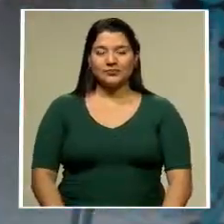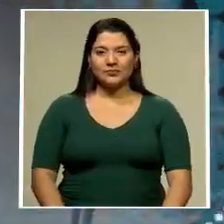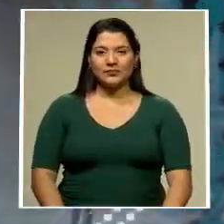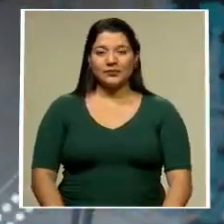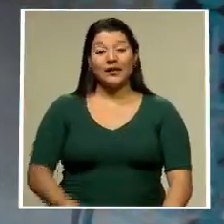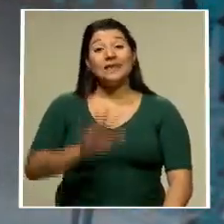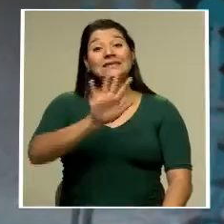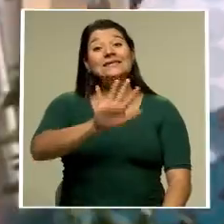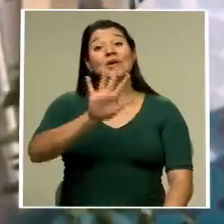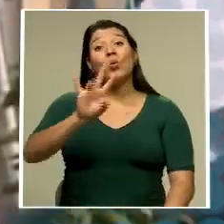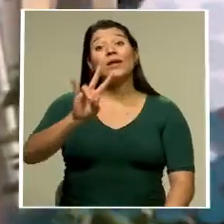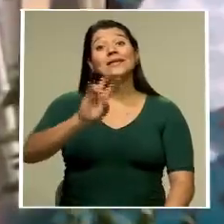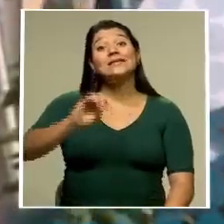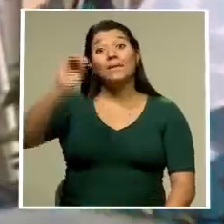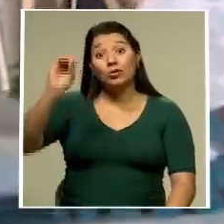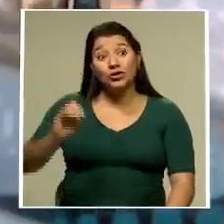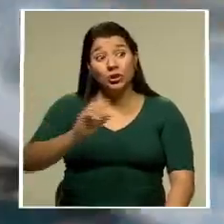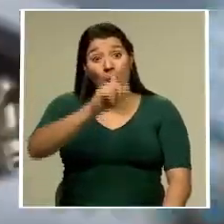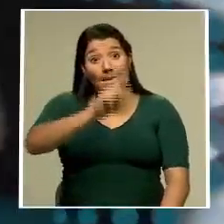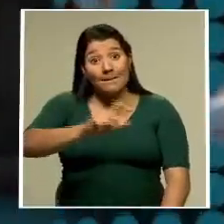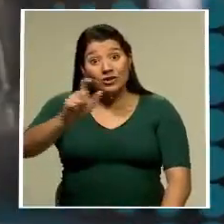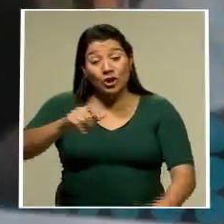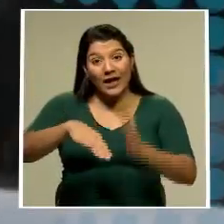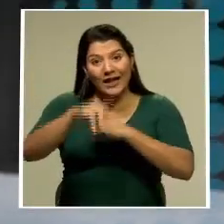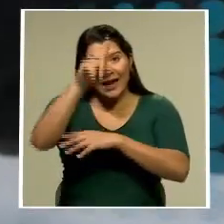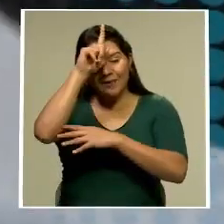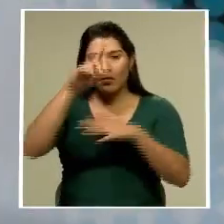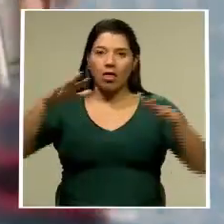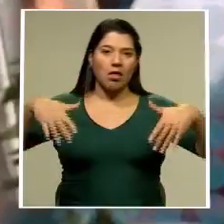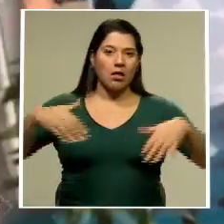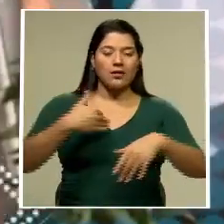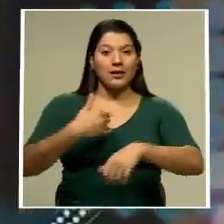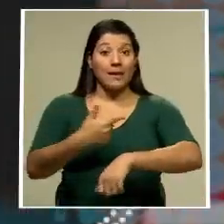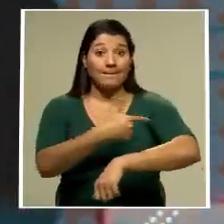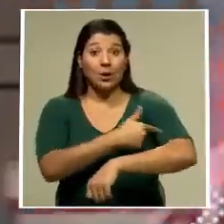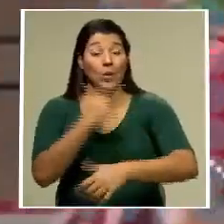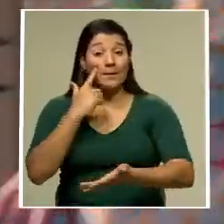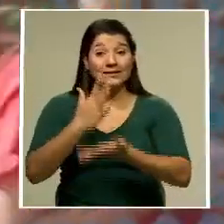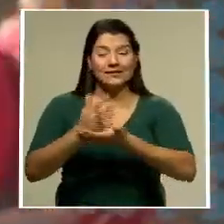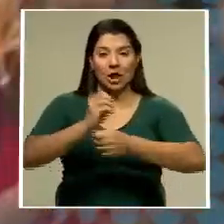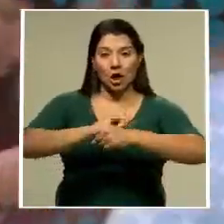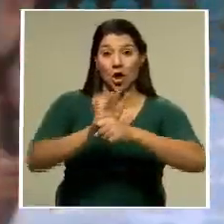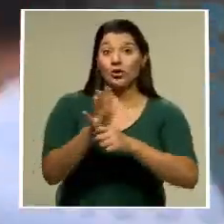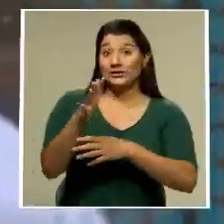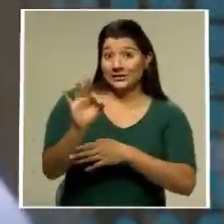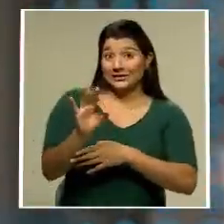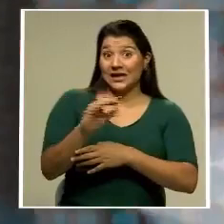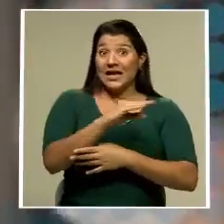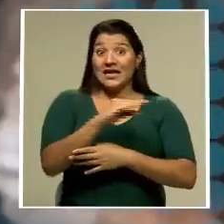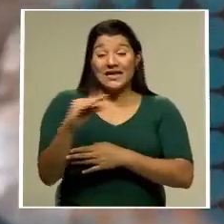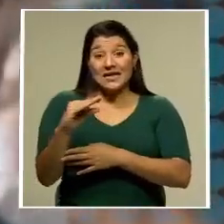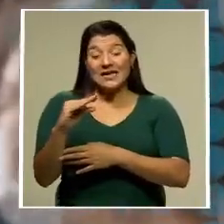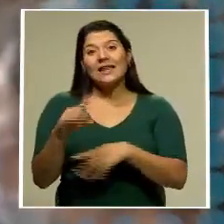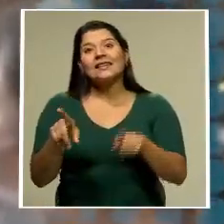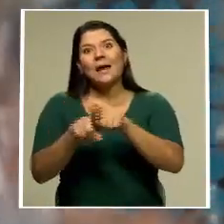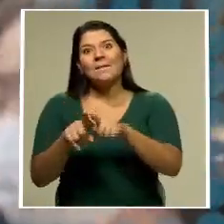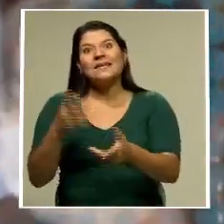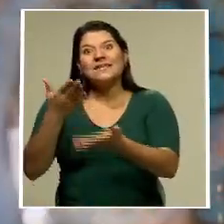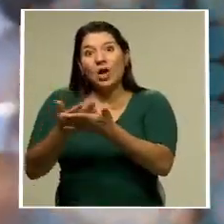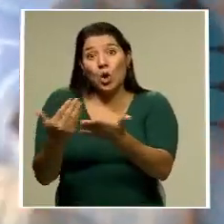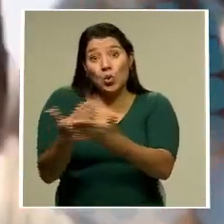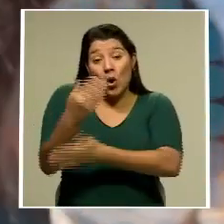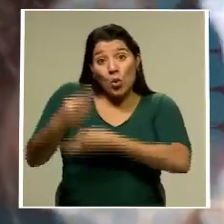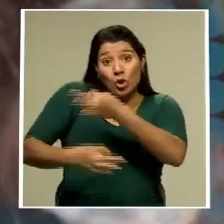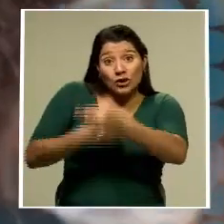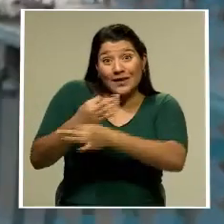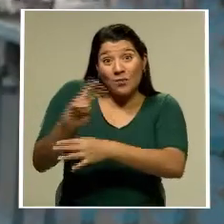Un 57% de la población alemana no se ha vacunado contra la COVID-19 y esto más la llegada de la variante